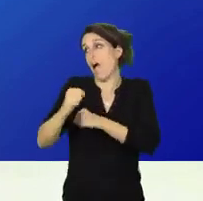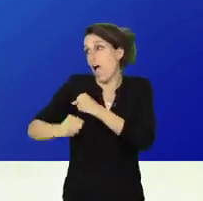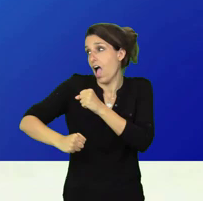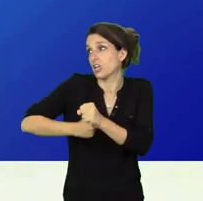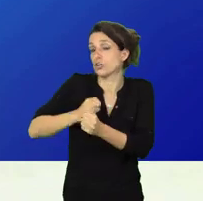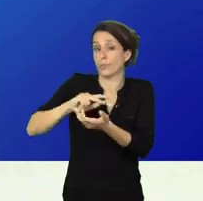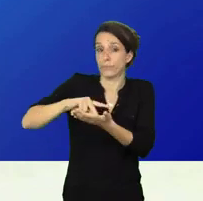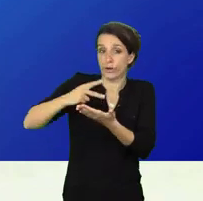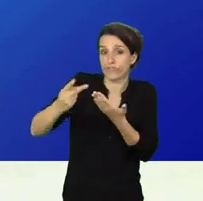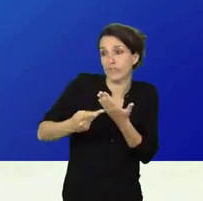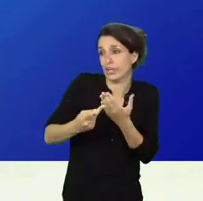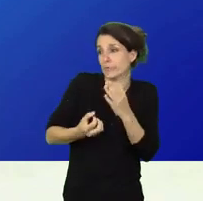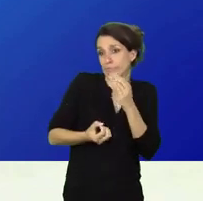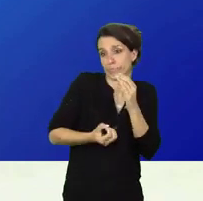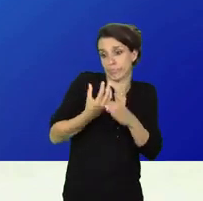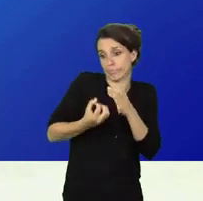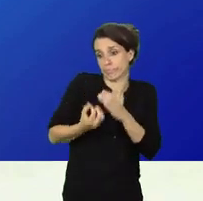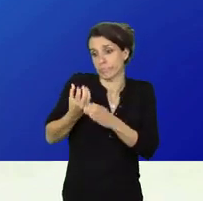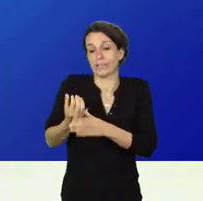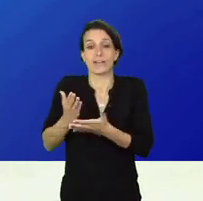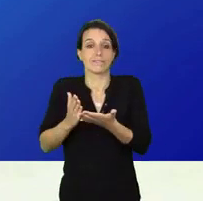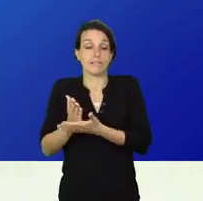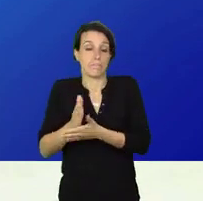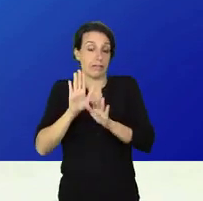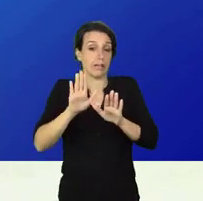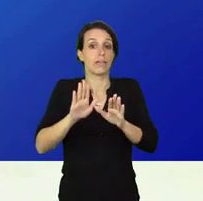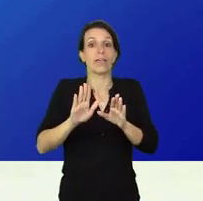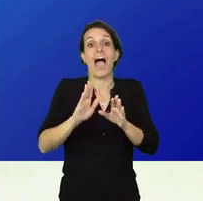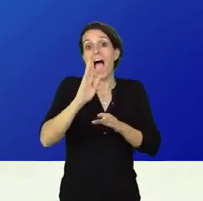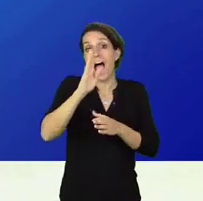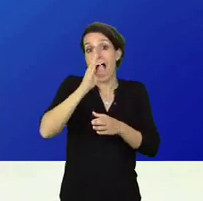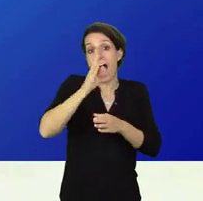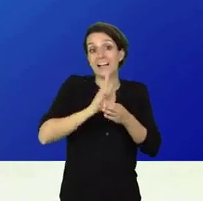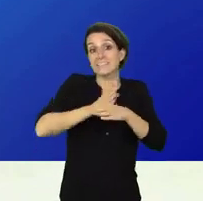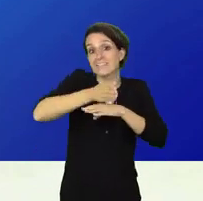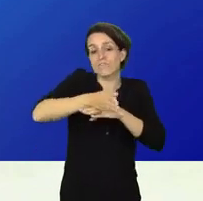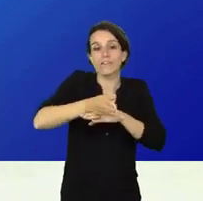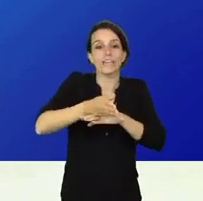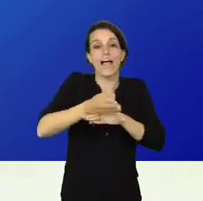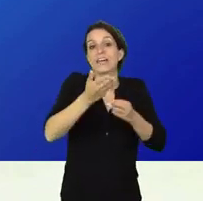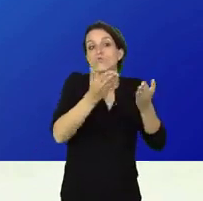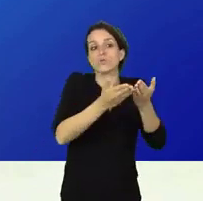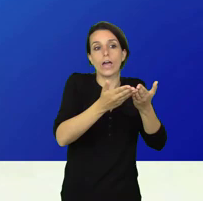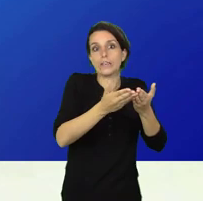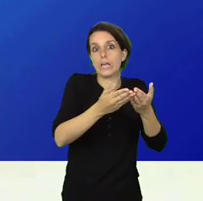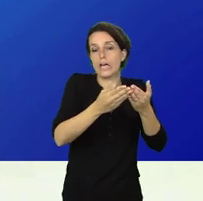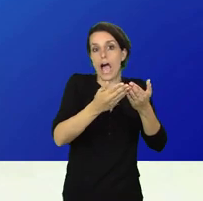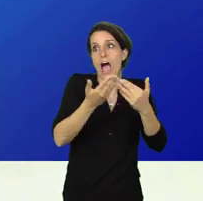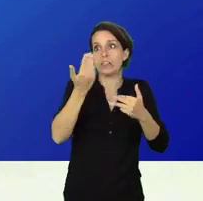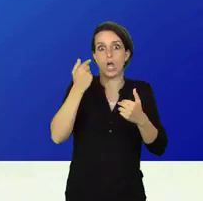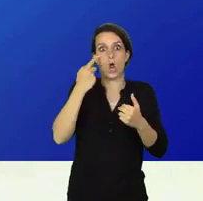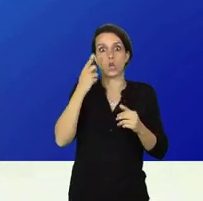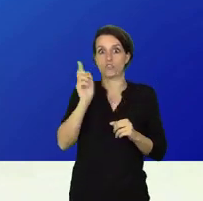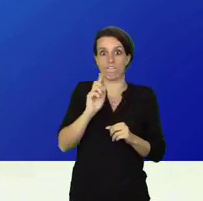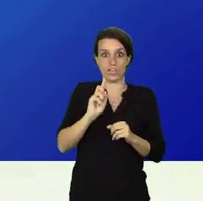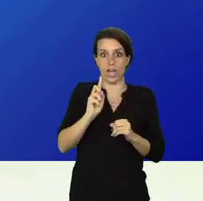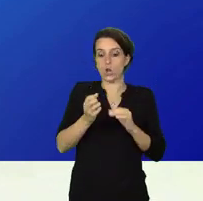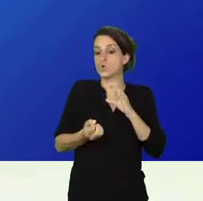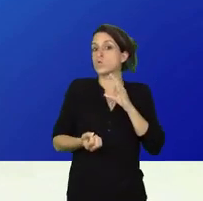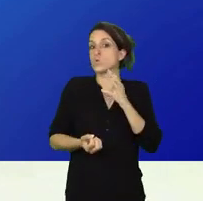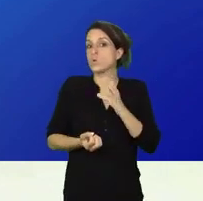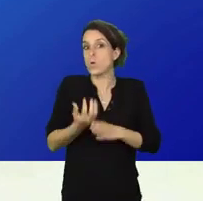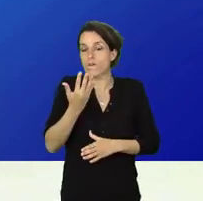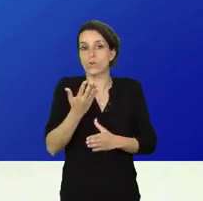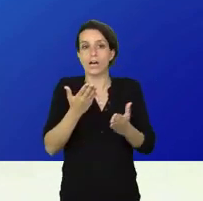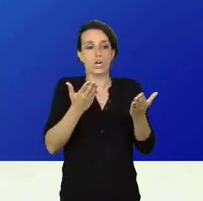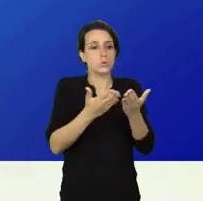estos años, digamos, y estos proyectos que han surgido. La accesibilidad es un área muy novedosa para los estudiantes. Los estudiantes